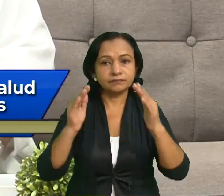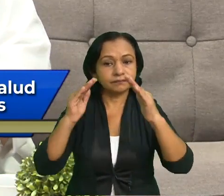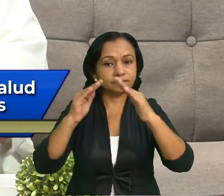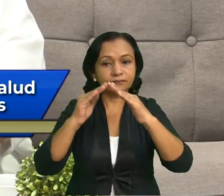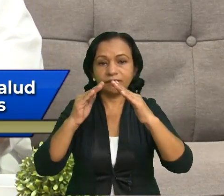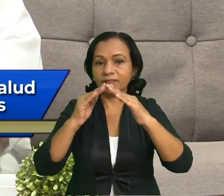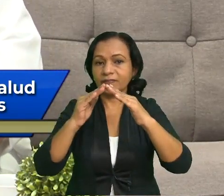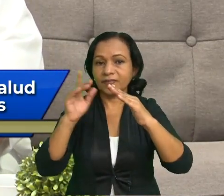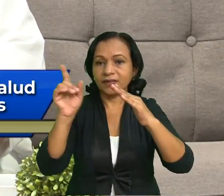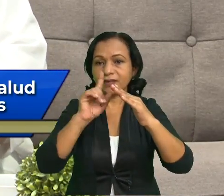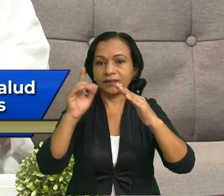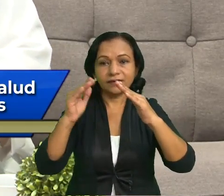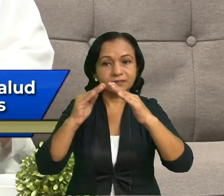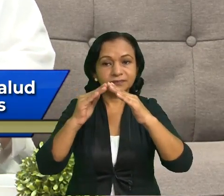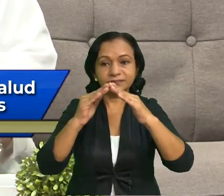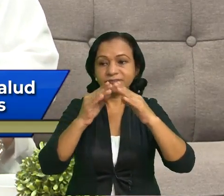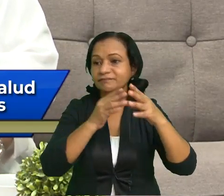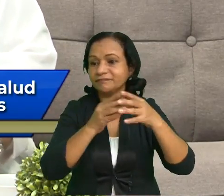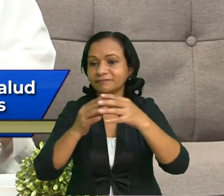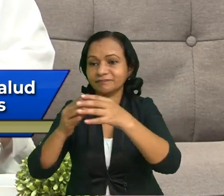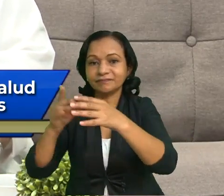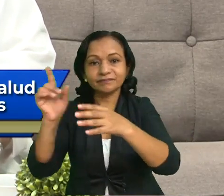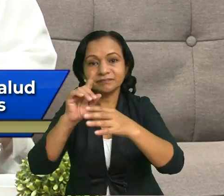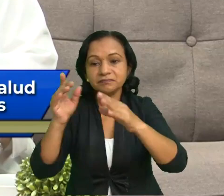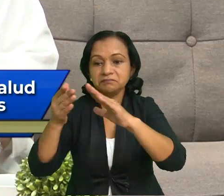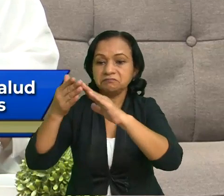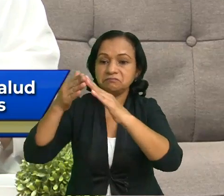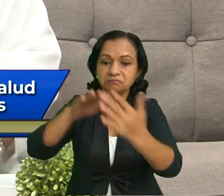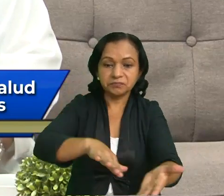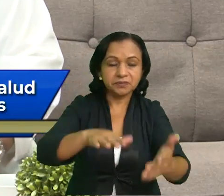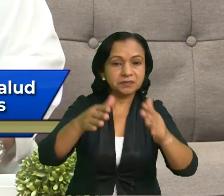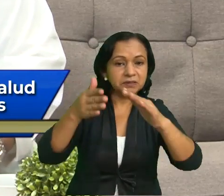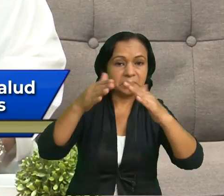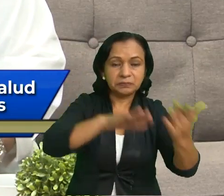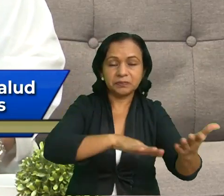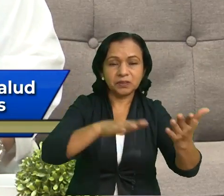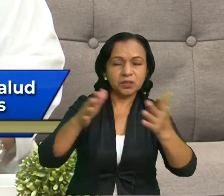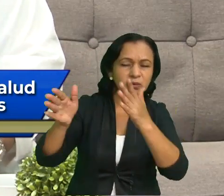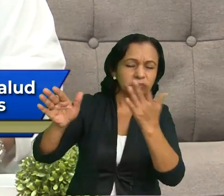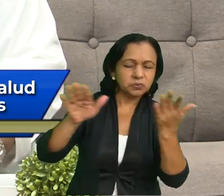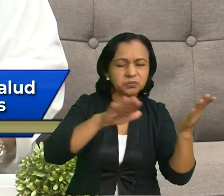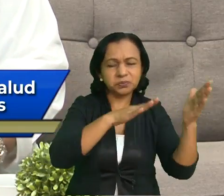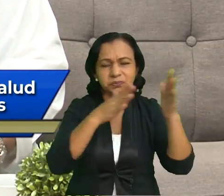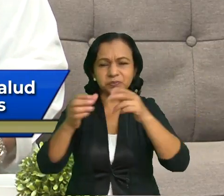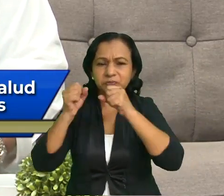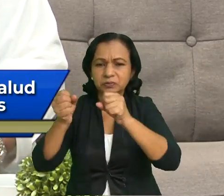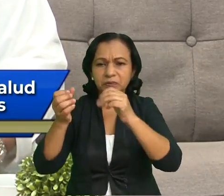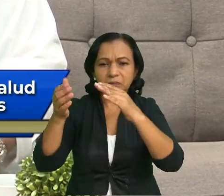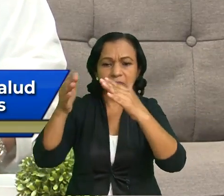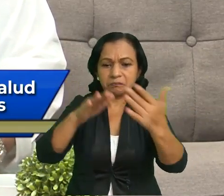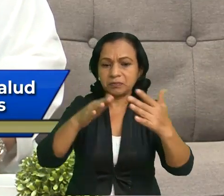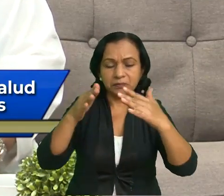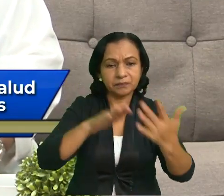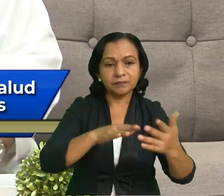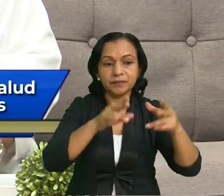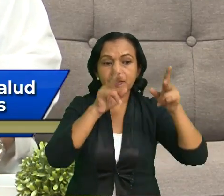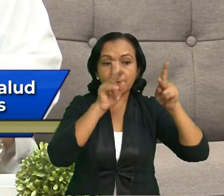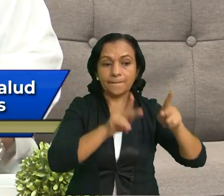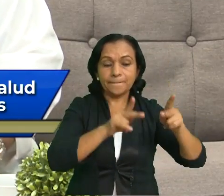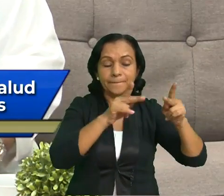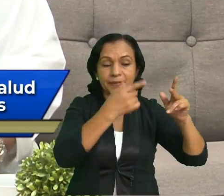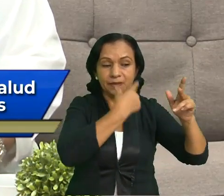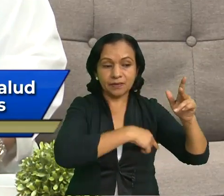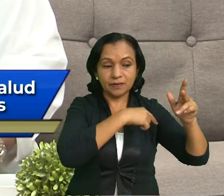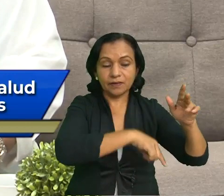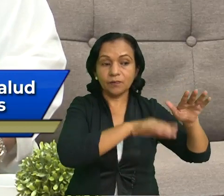están adecuadamente o han sido destruidas por la misma fuerza de los vientos del huracán estos albergues que tienen a estas personas siguen funcionando